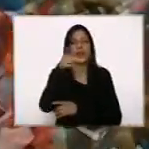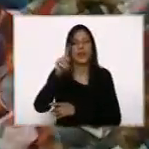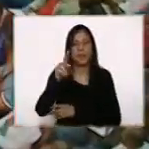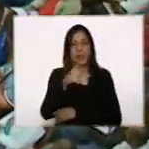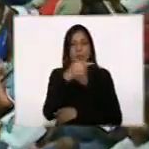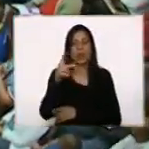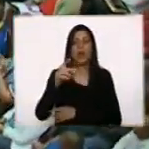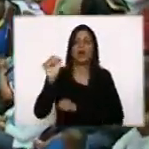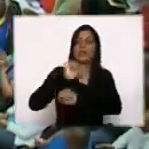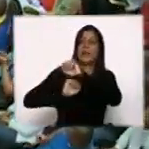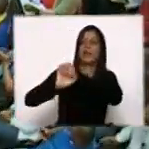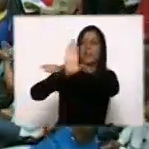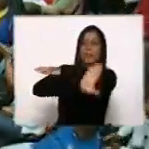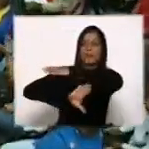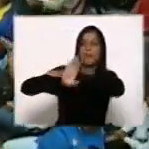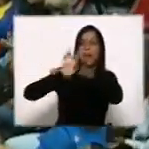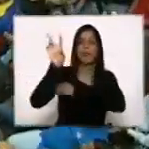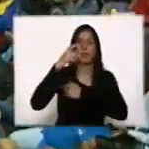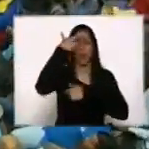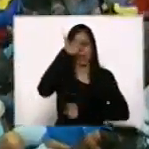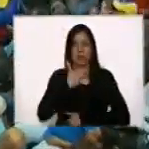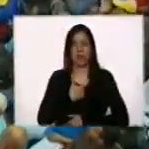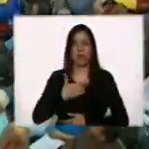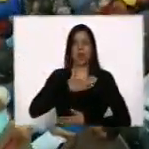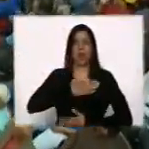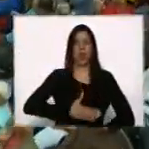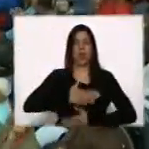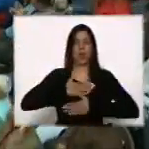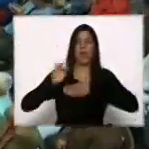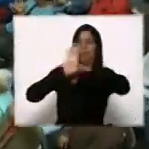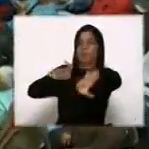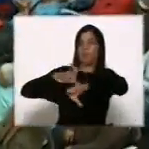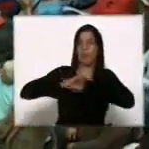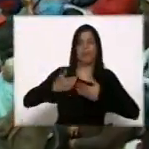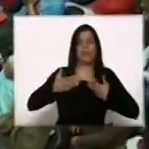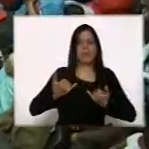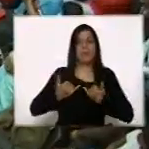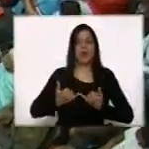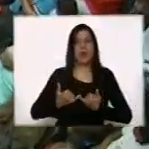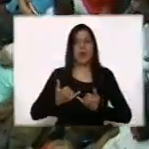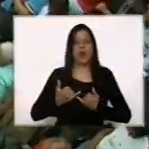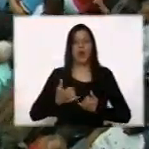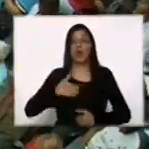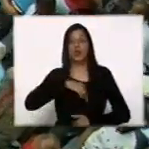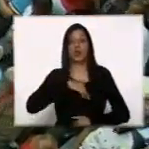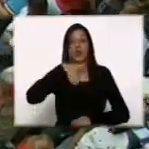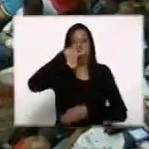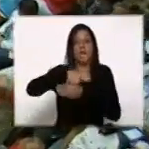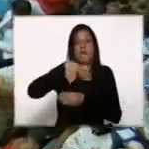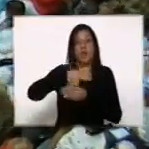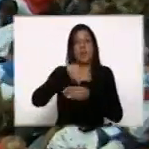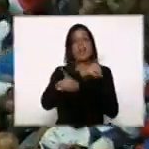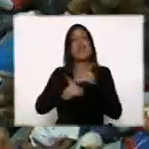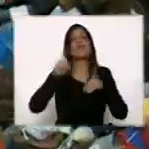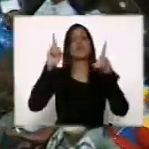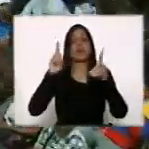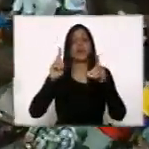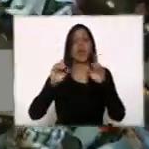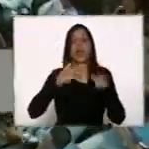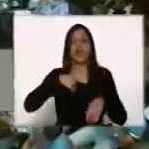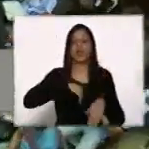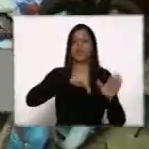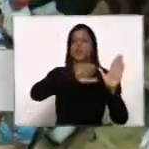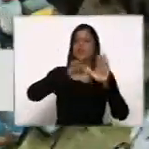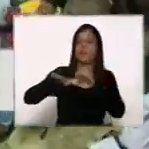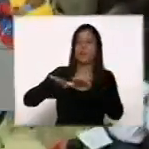patria hasta con nuestra propia vida si sea necesario, pero antes de eso la vamos a defender con el voto y con la democracia. Por eso que apoyamos